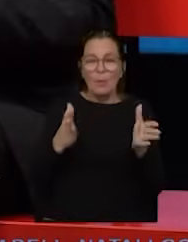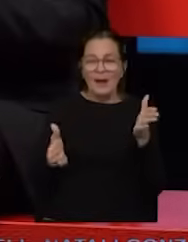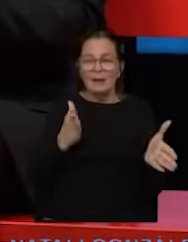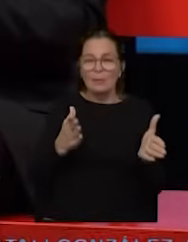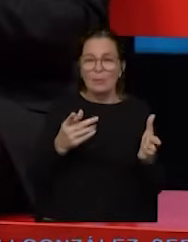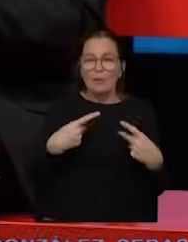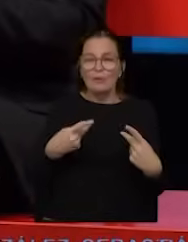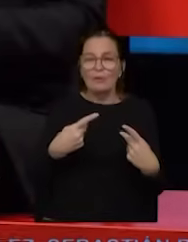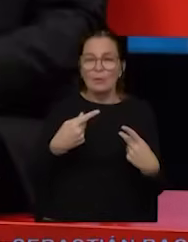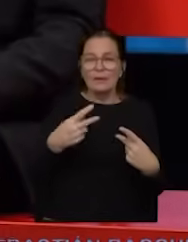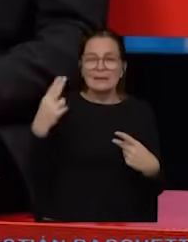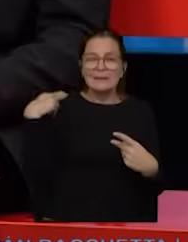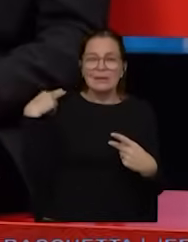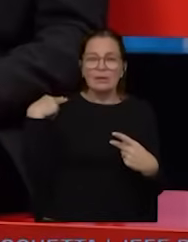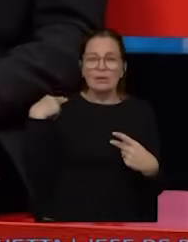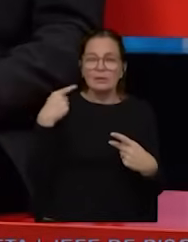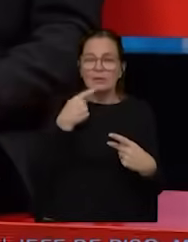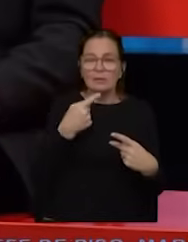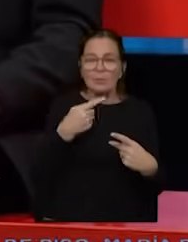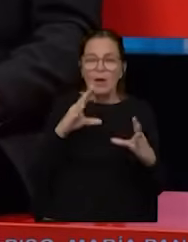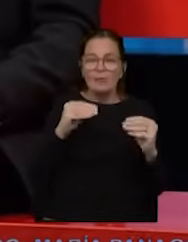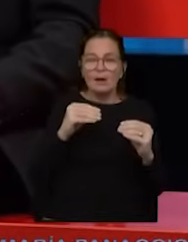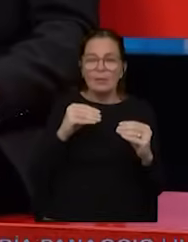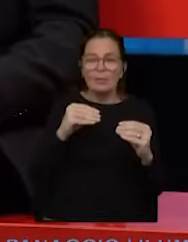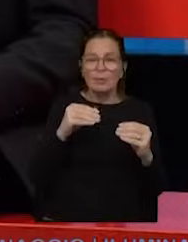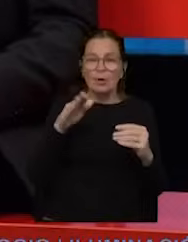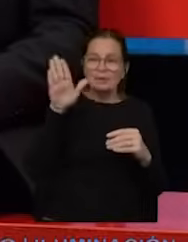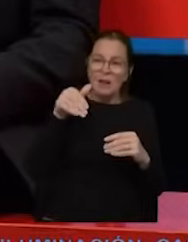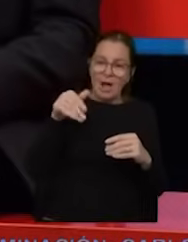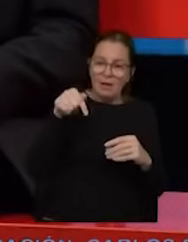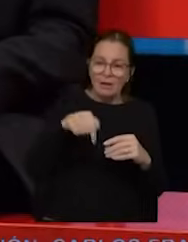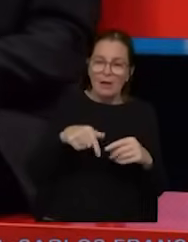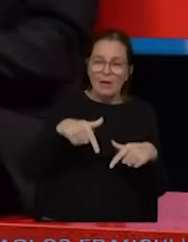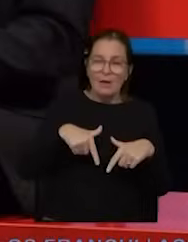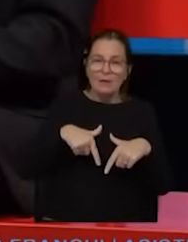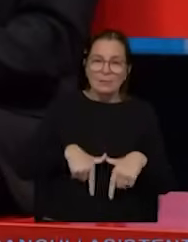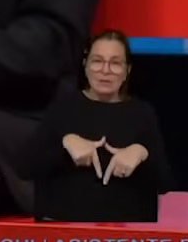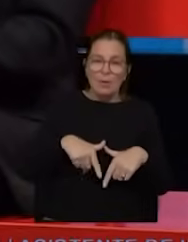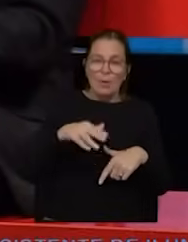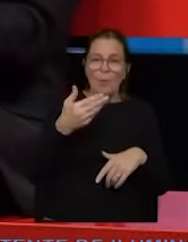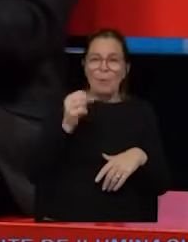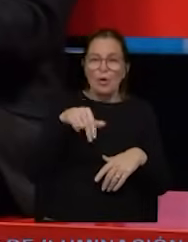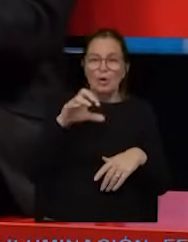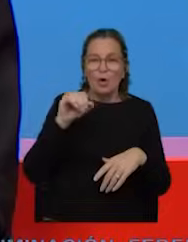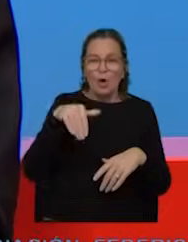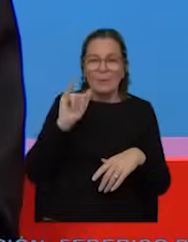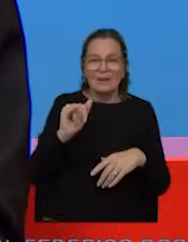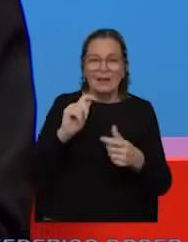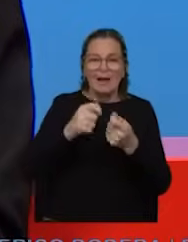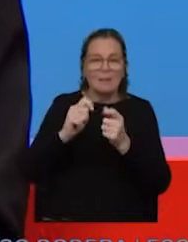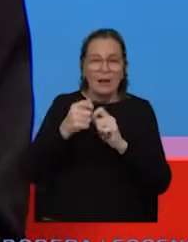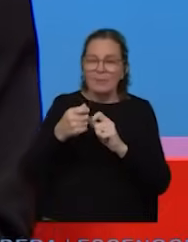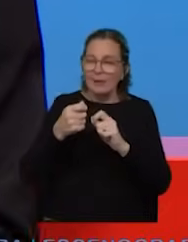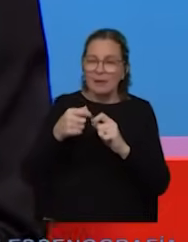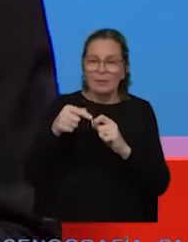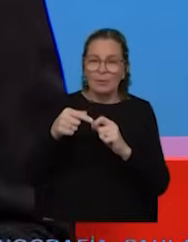con el fútbol con el técnico creo que hablabas de las interpelaciones no bonom suo ento y es el fusil que más cambia uno se